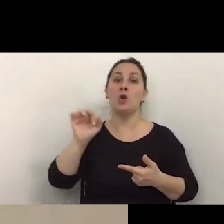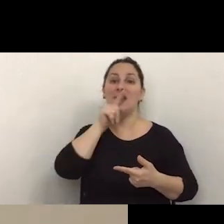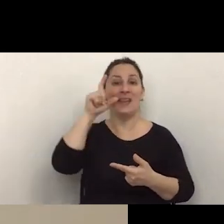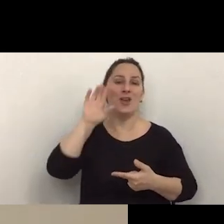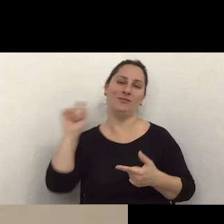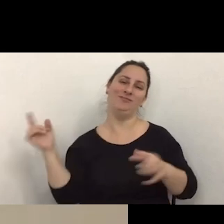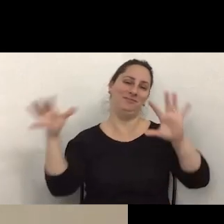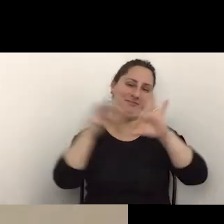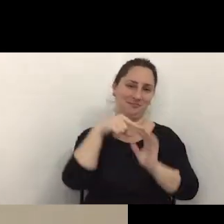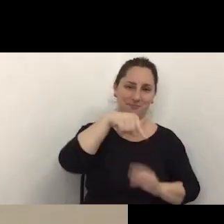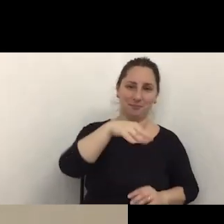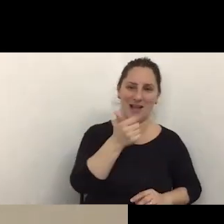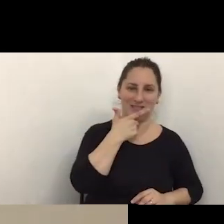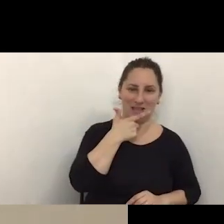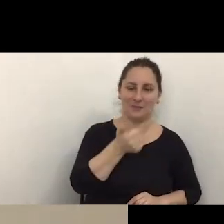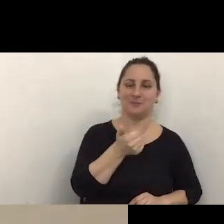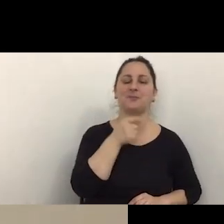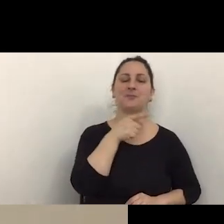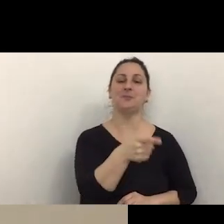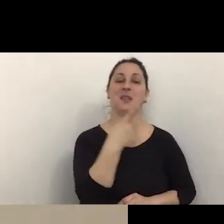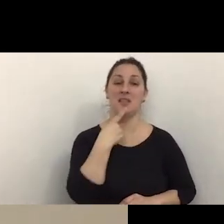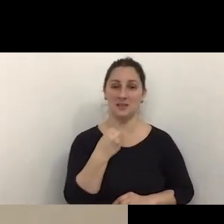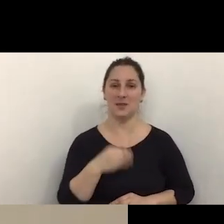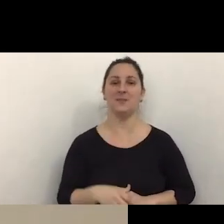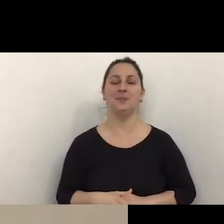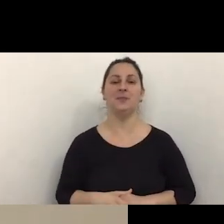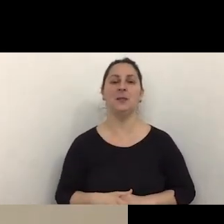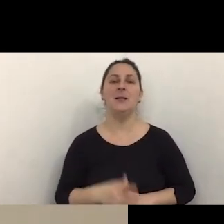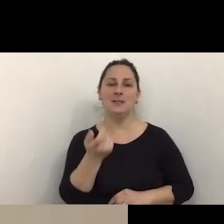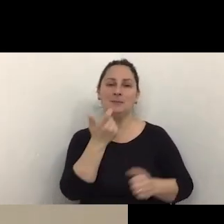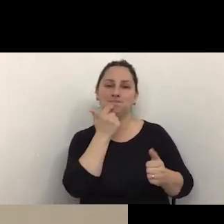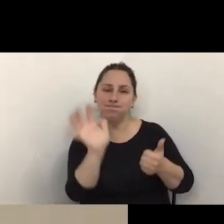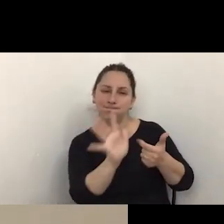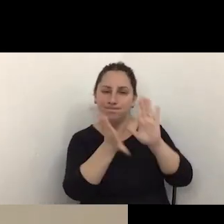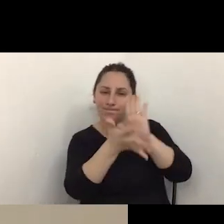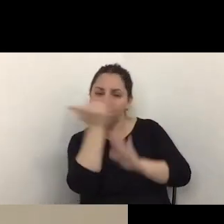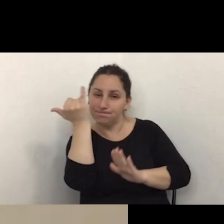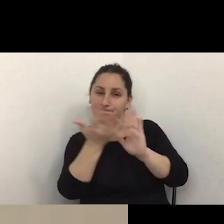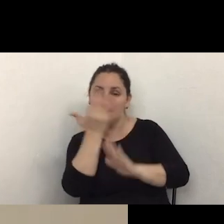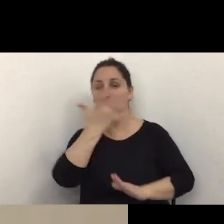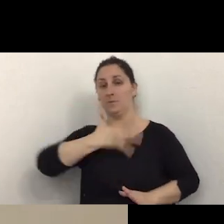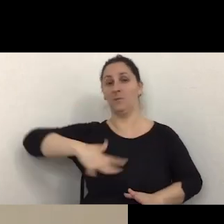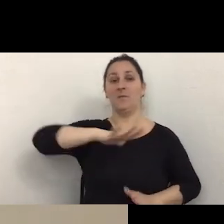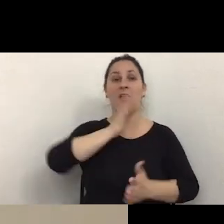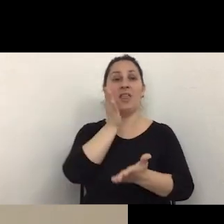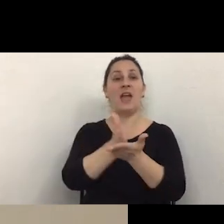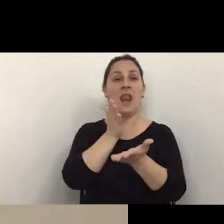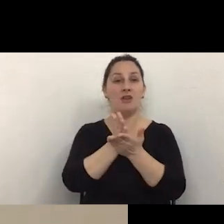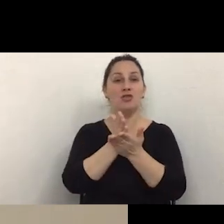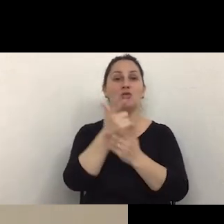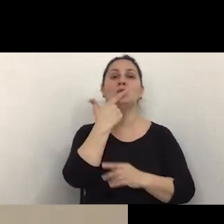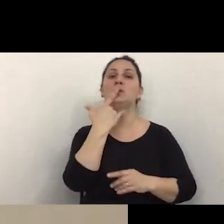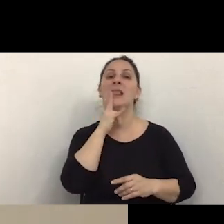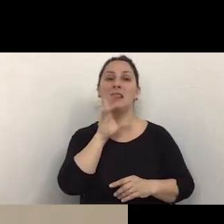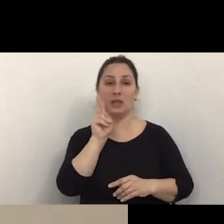Massa. Lo que dice es, las presunciones en el ámbito del derecho sustantivo, y